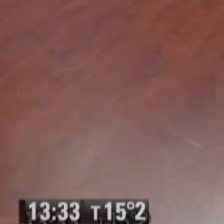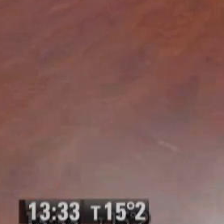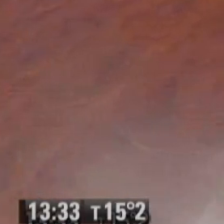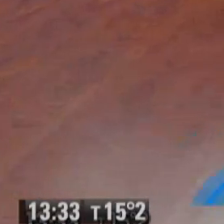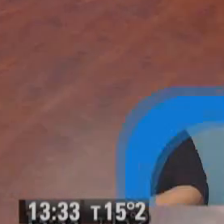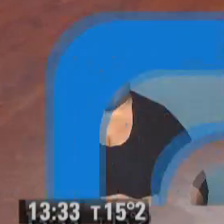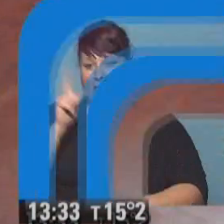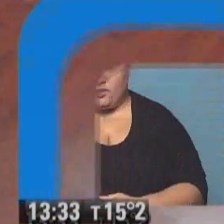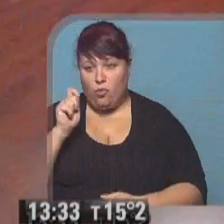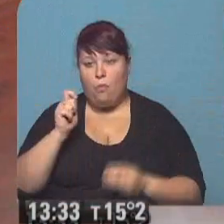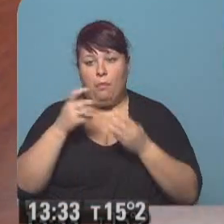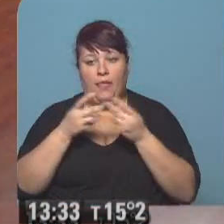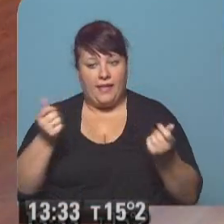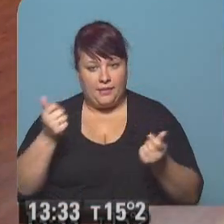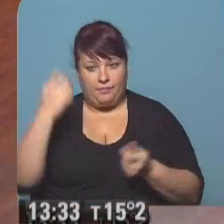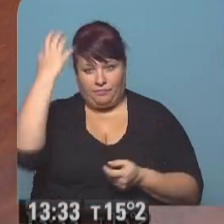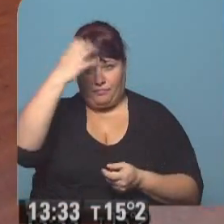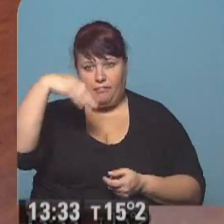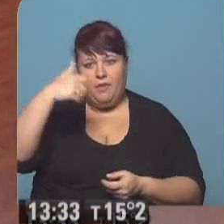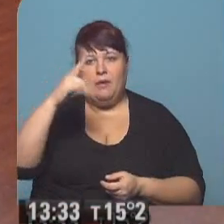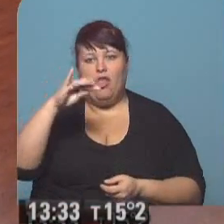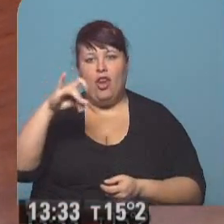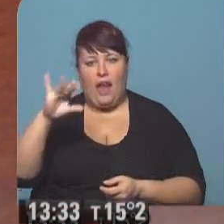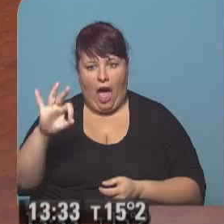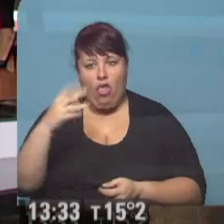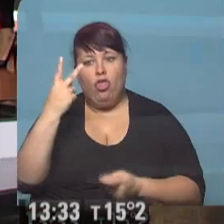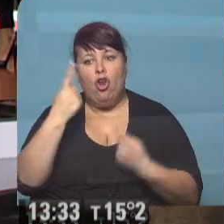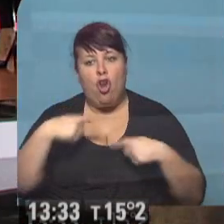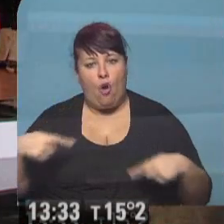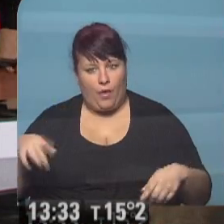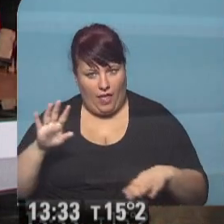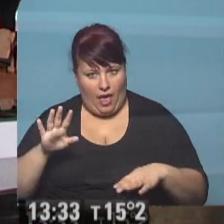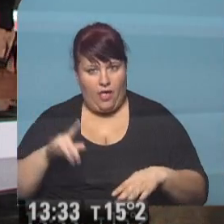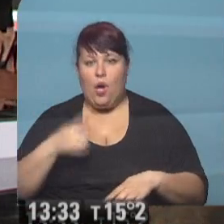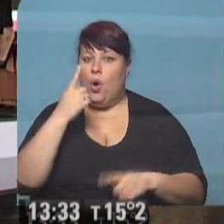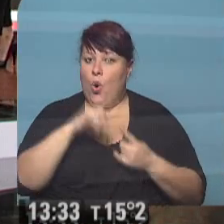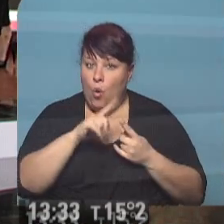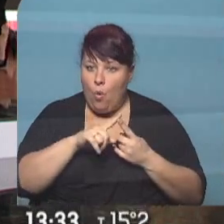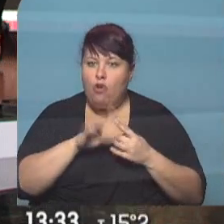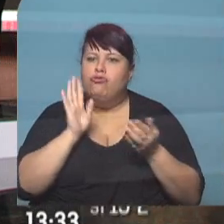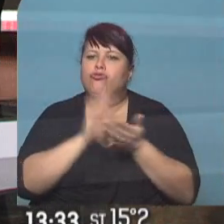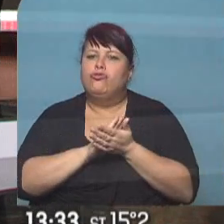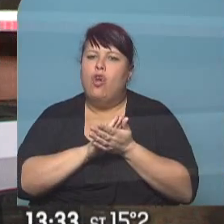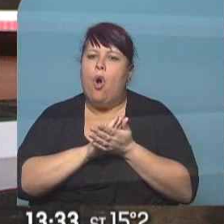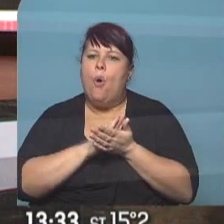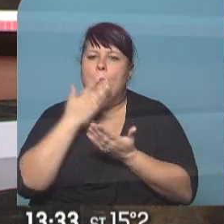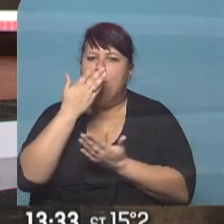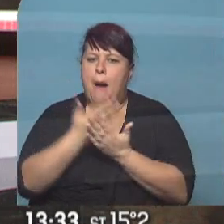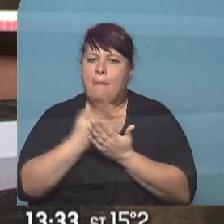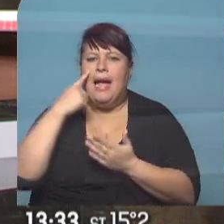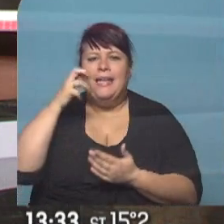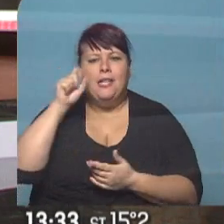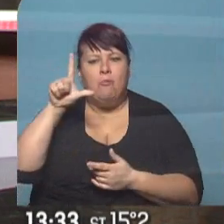A un mes de la desaparición de Santiago Maldonado hay dos novedades en la causa. Una de ellas está vinculada con un documento de Interpol